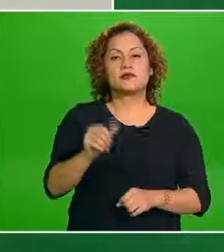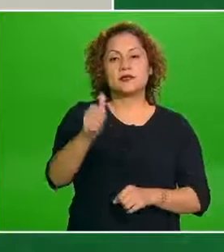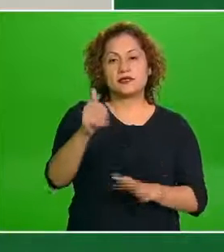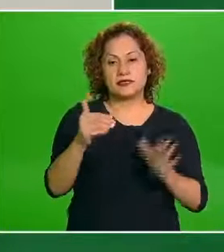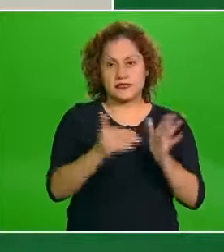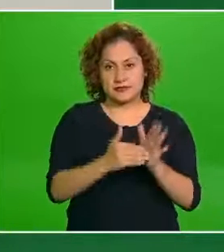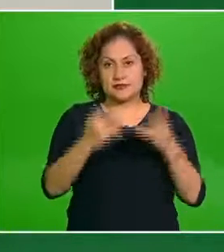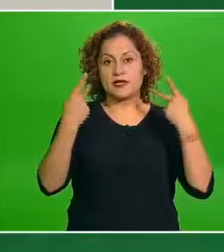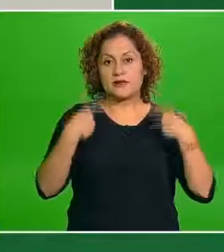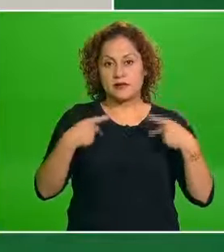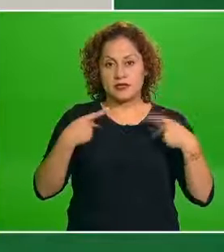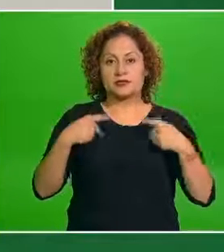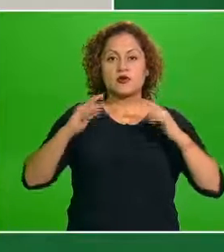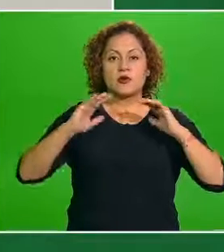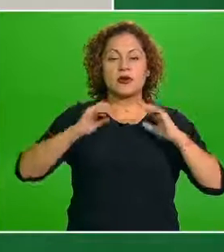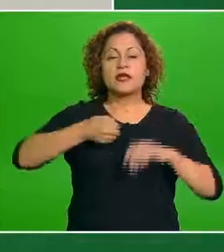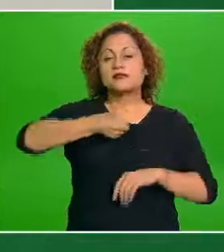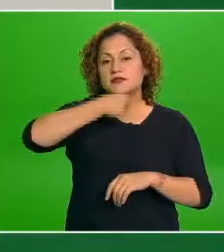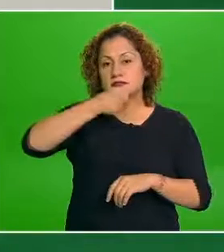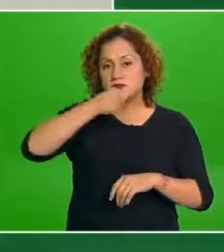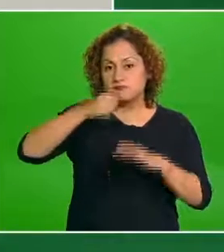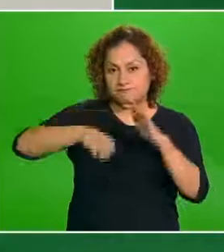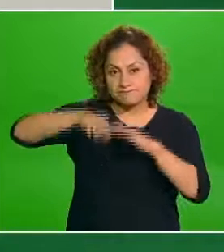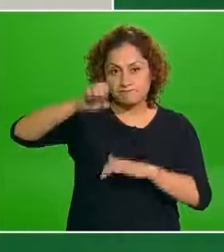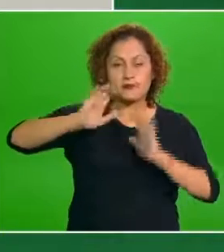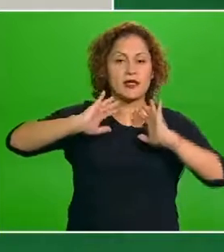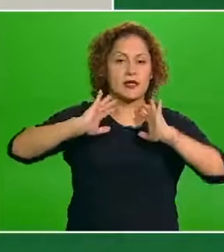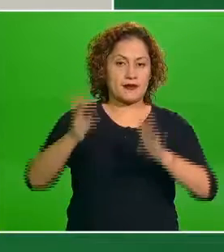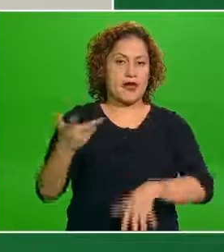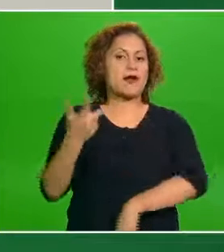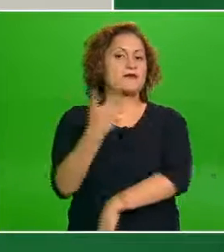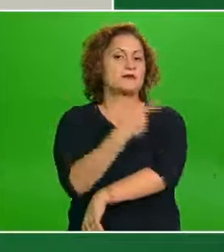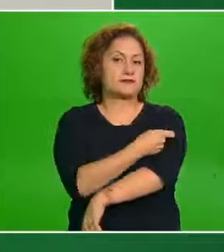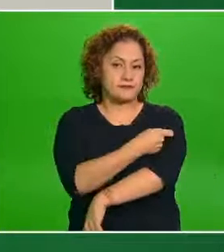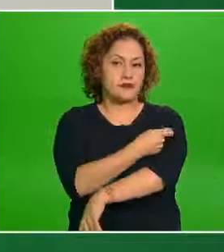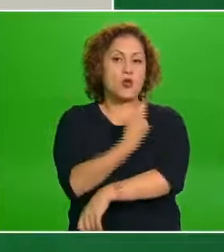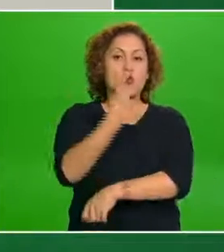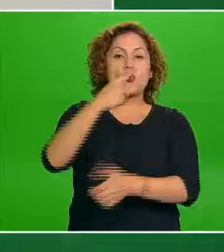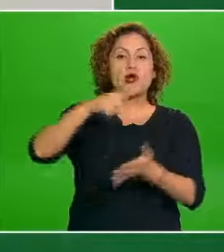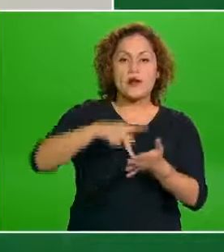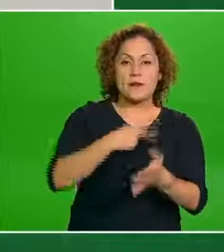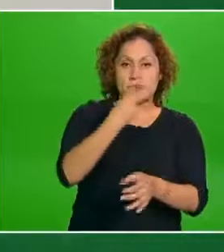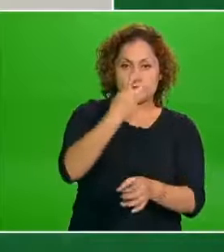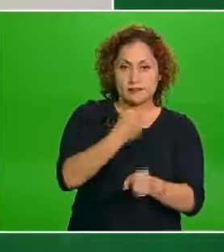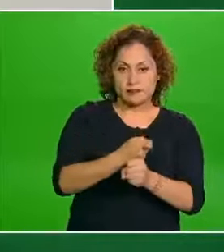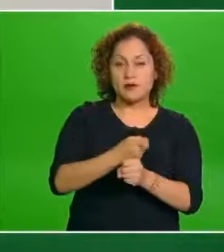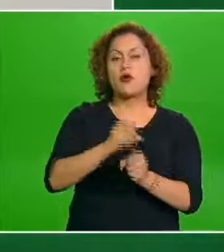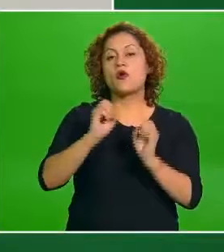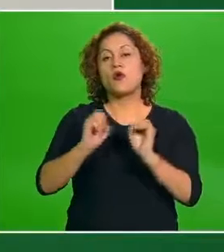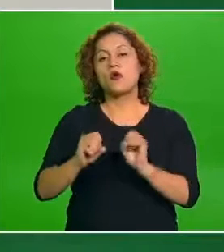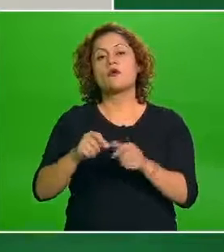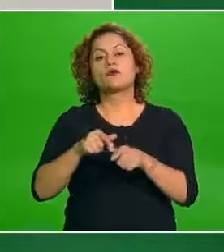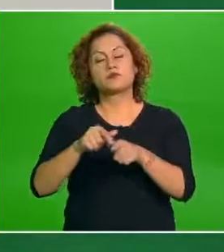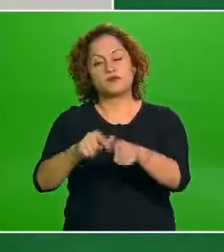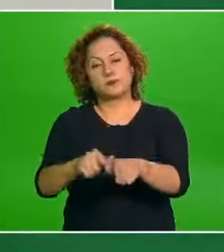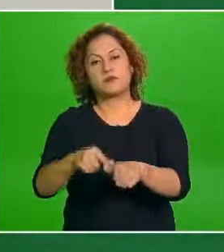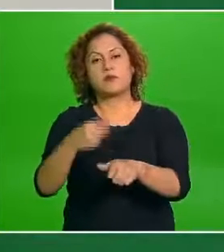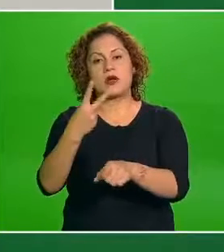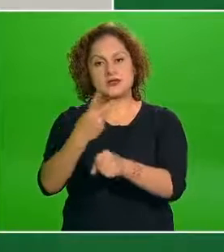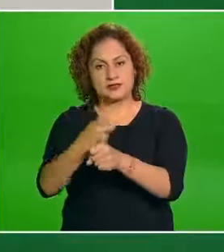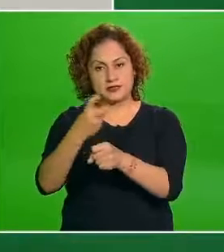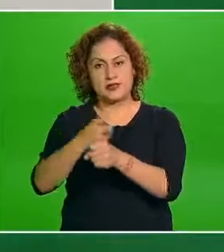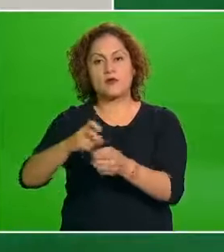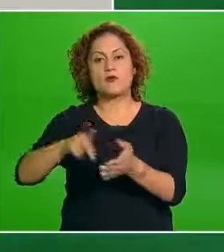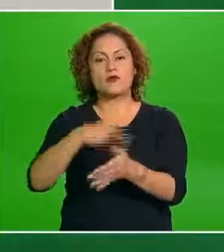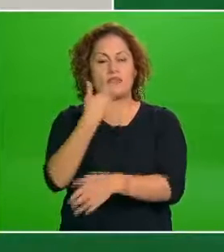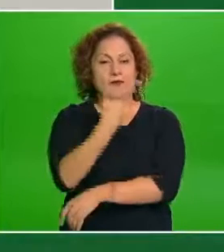10.696.000 las personas de este grupo de edad que ya recibieron al menos una dosis y se continúa trabajando y avanzando